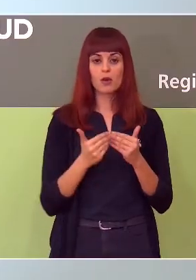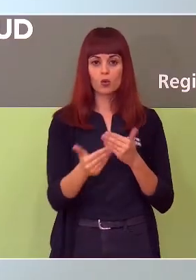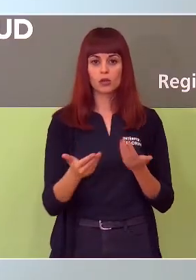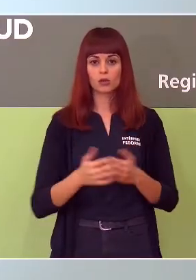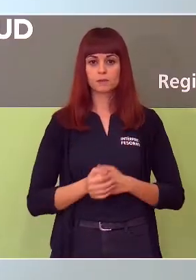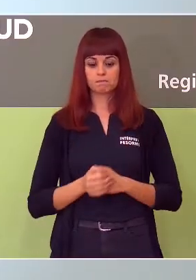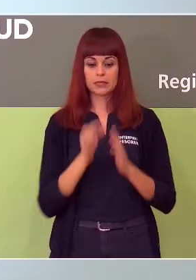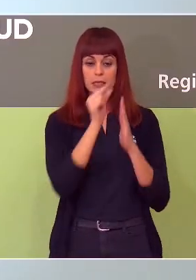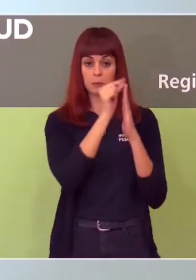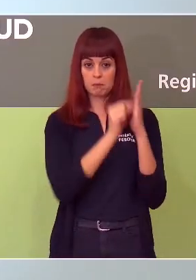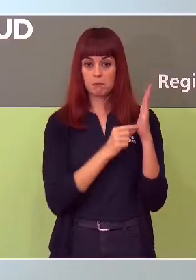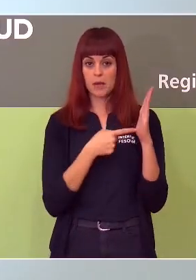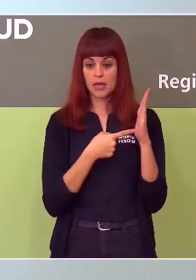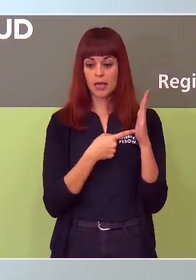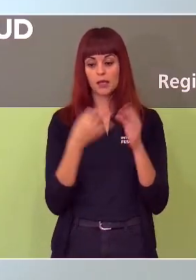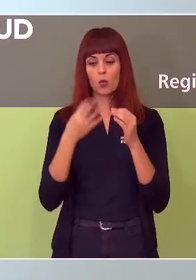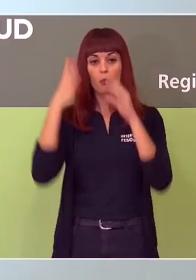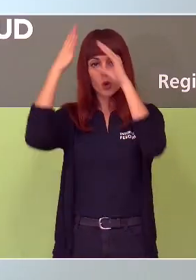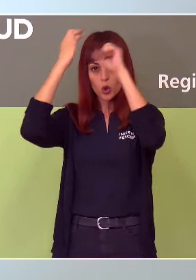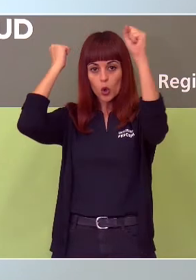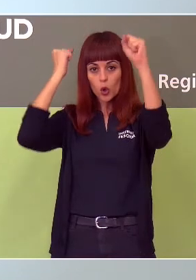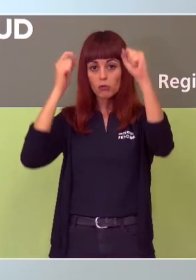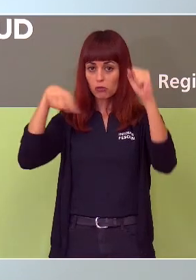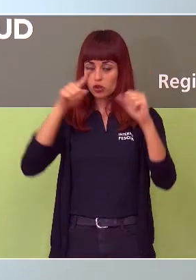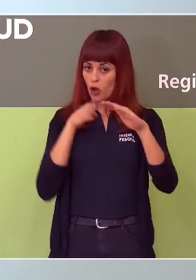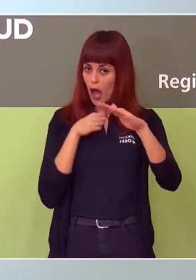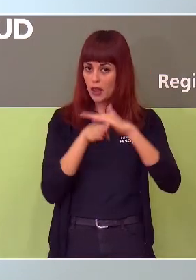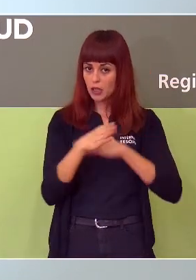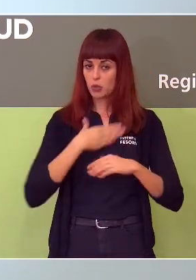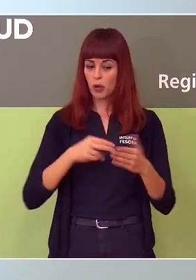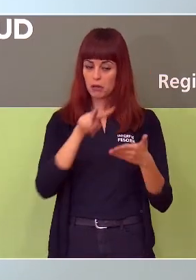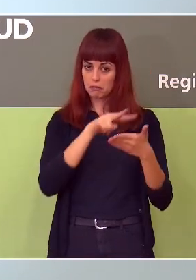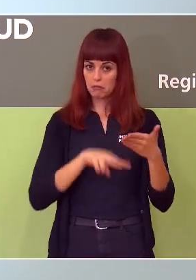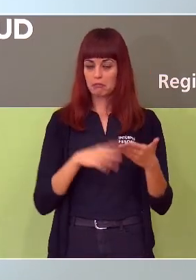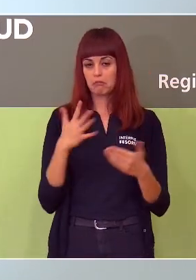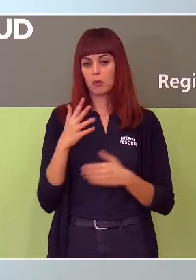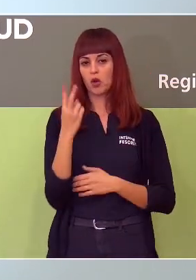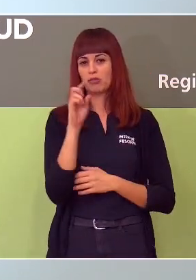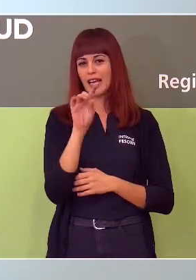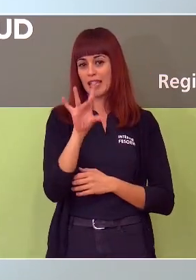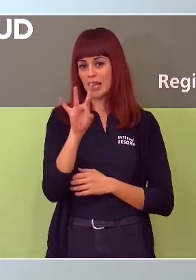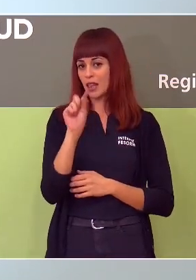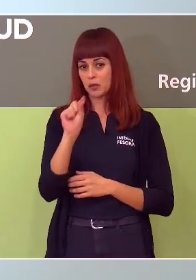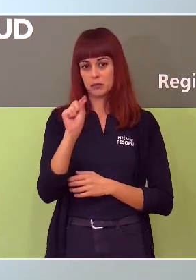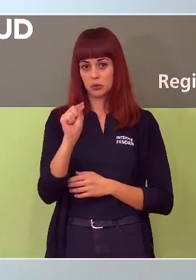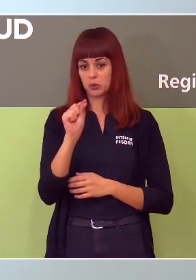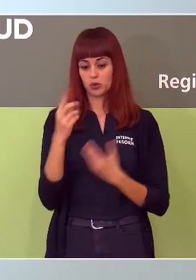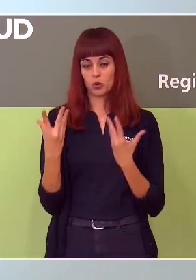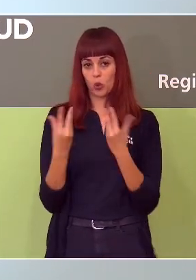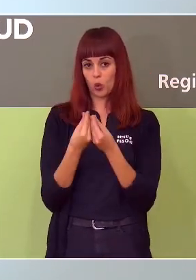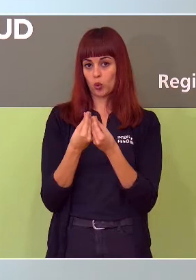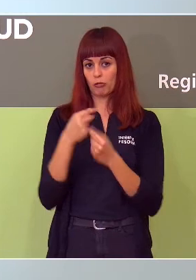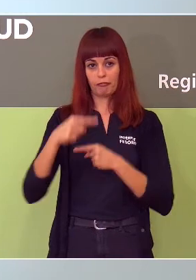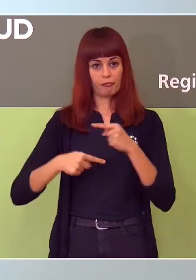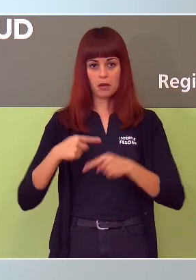están especificadas en el mismo protocolo que pueden tener acceso, más o menos unos 15 minutos lo que se les permite a las personas estar junto a su